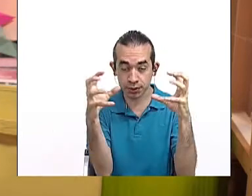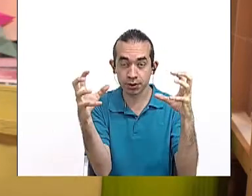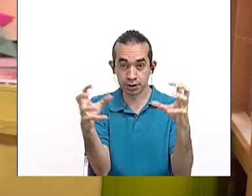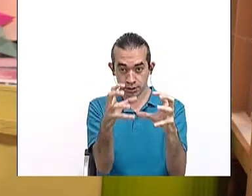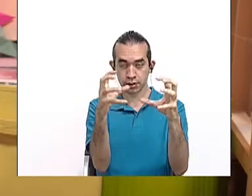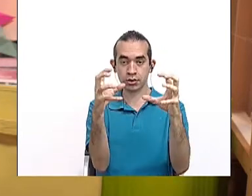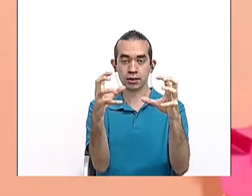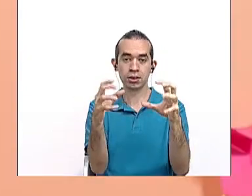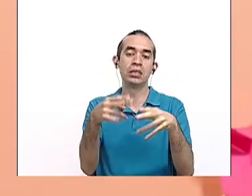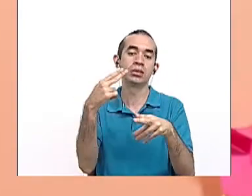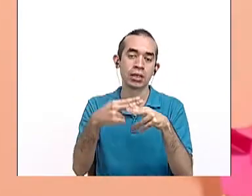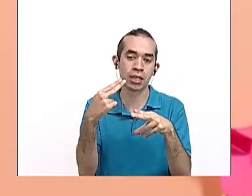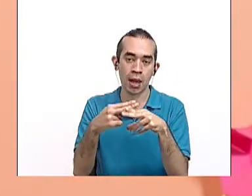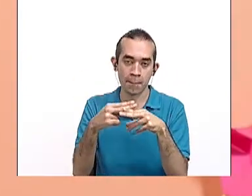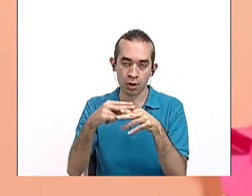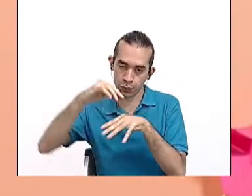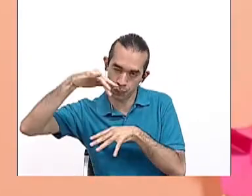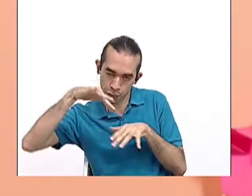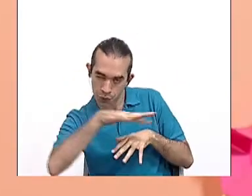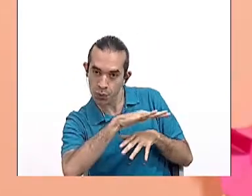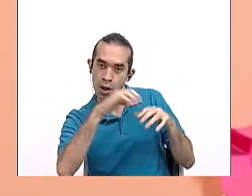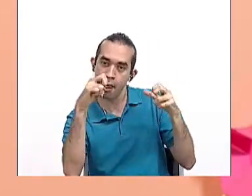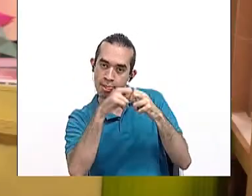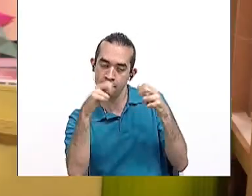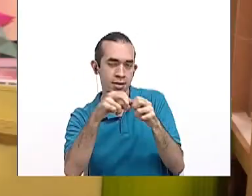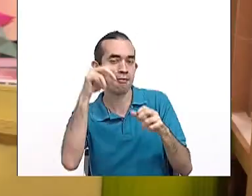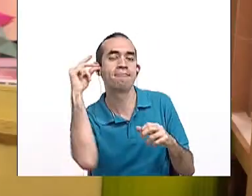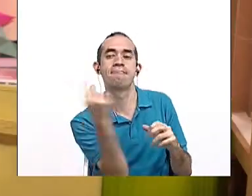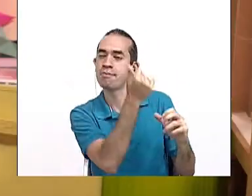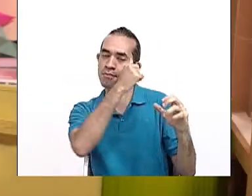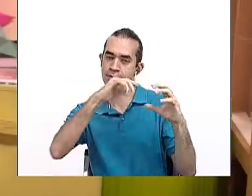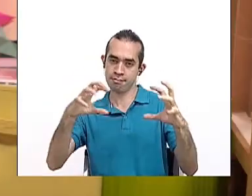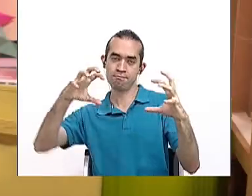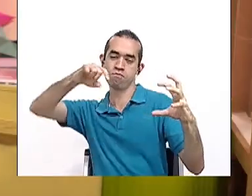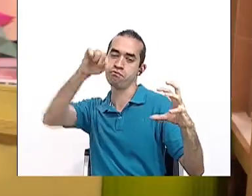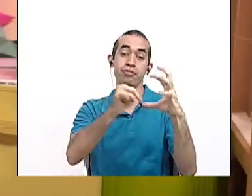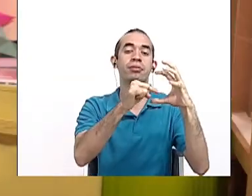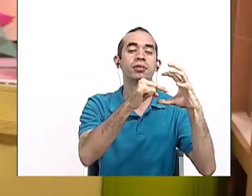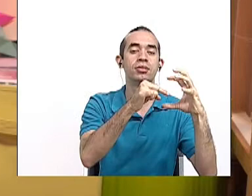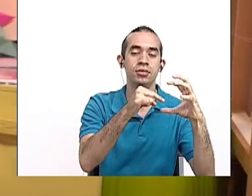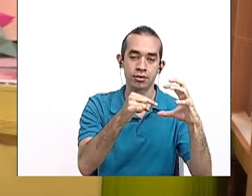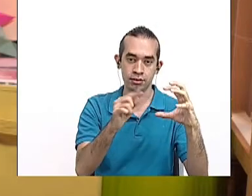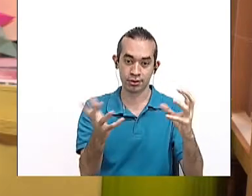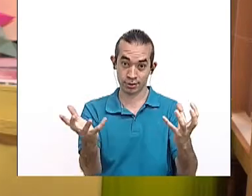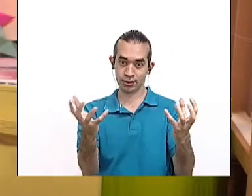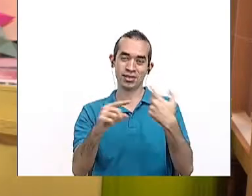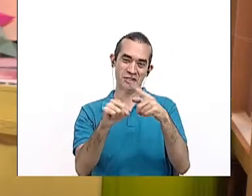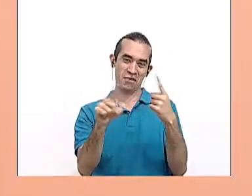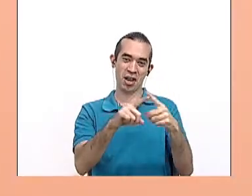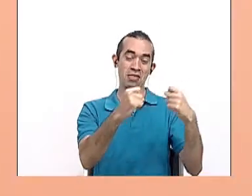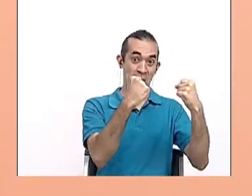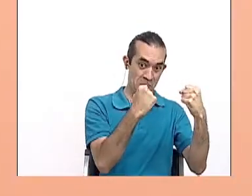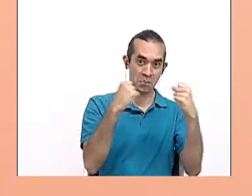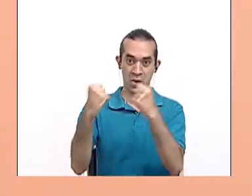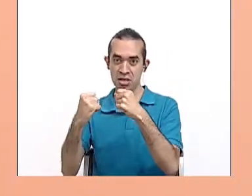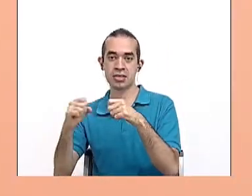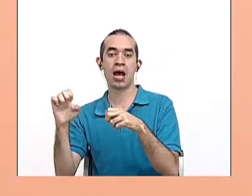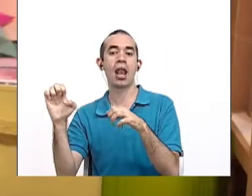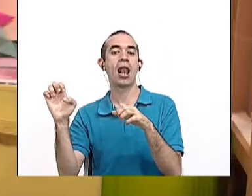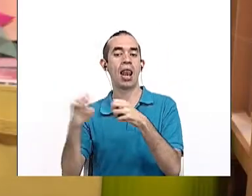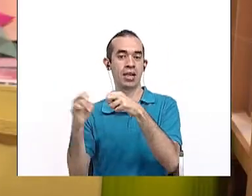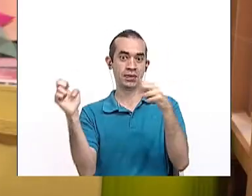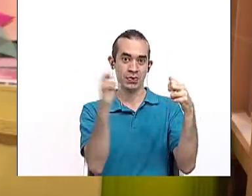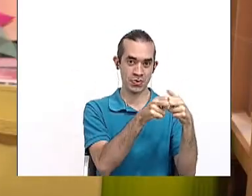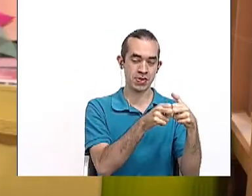una corriente eléctrica que circula de forma momentánea entre los objetos que tienen distinto potencial. ¿Y ustedes